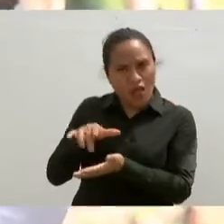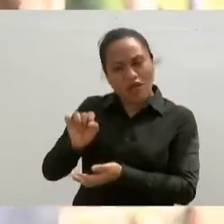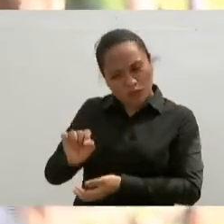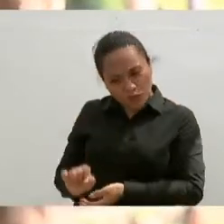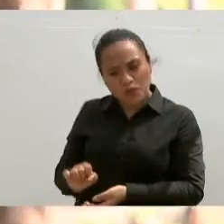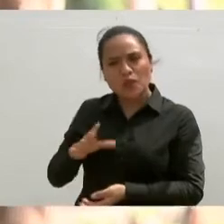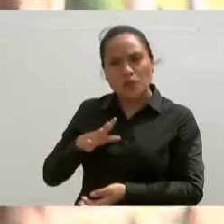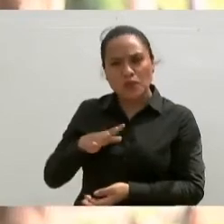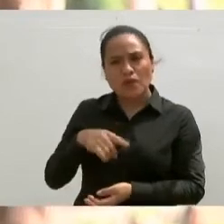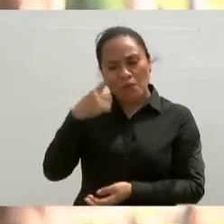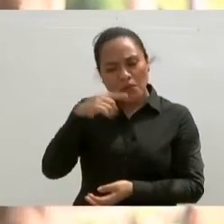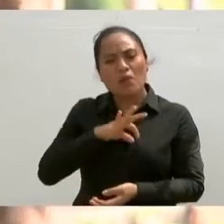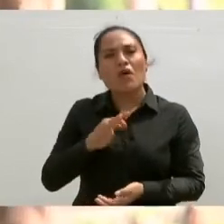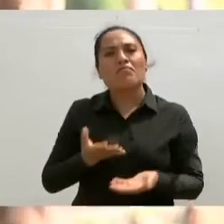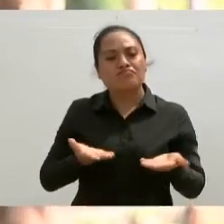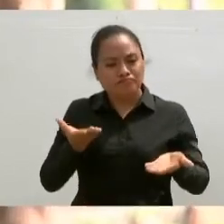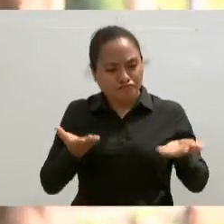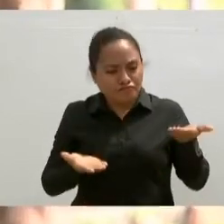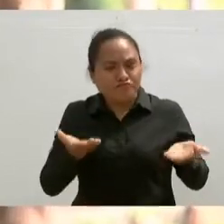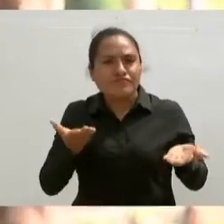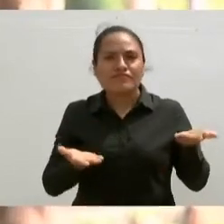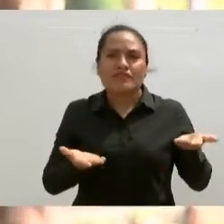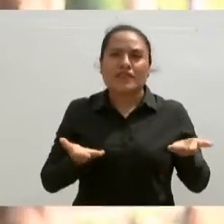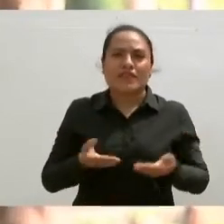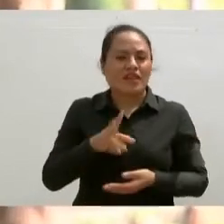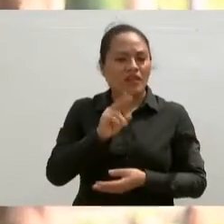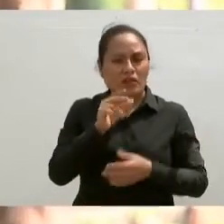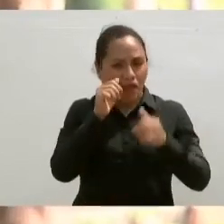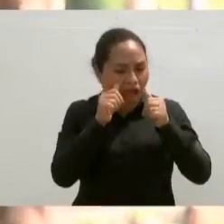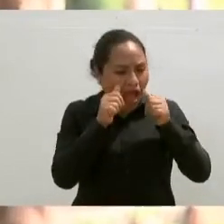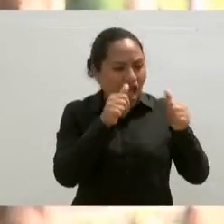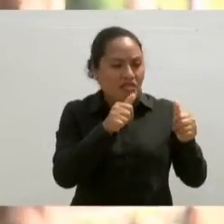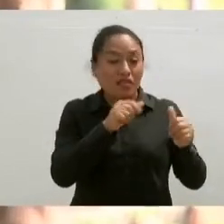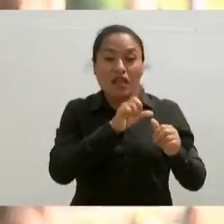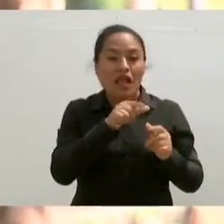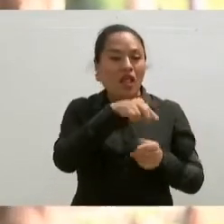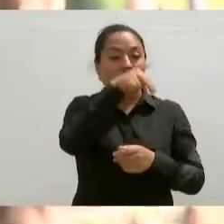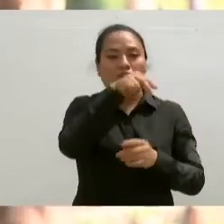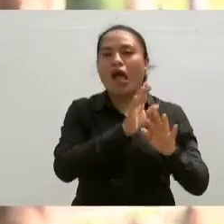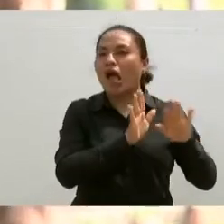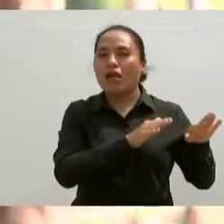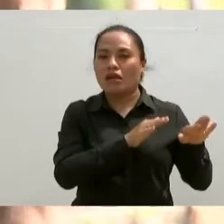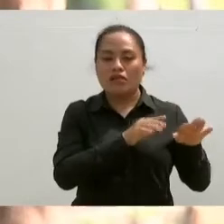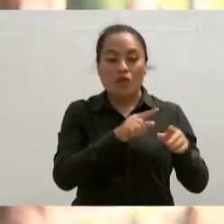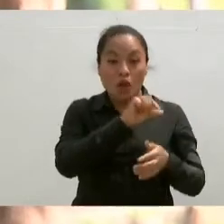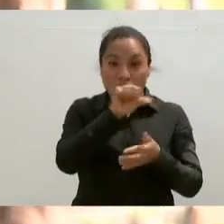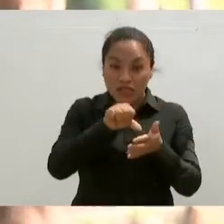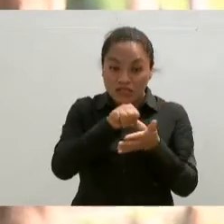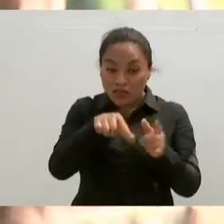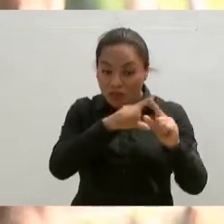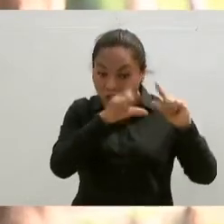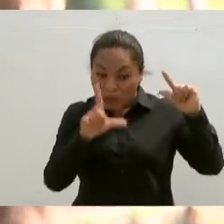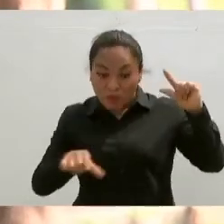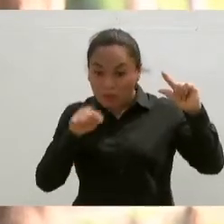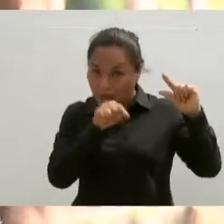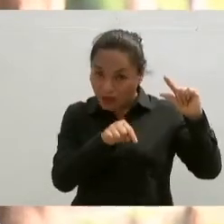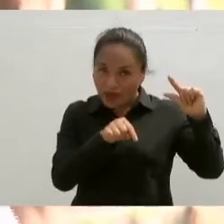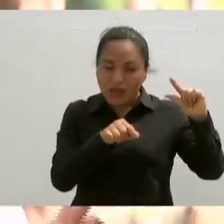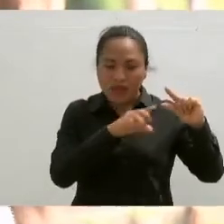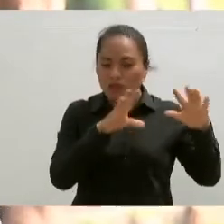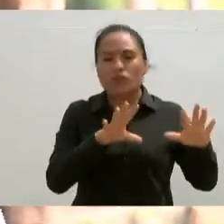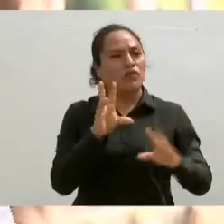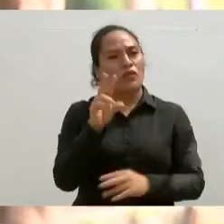para equilibrar. No vamos a desatender el norte ni el centro, pero